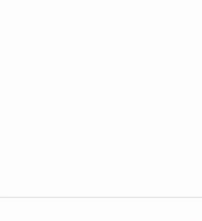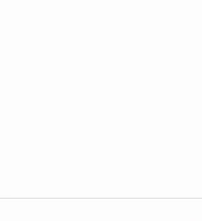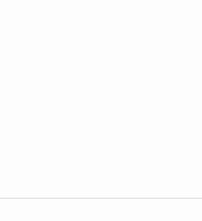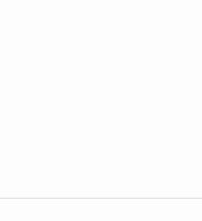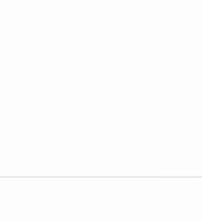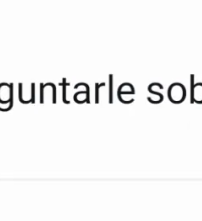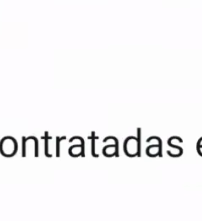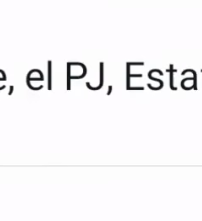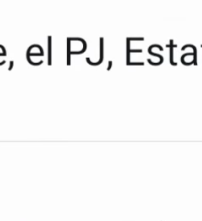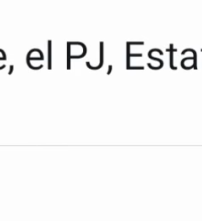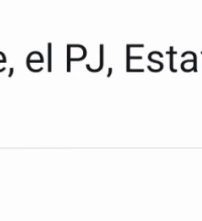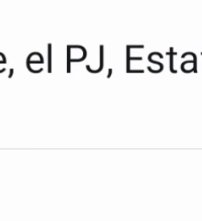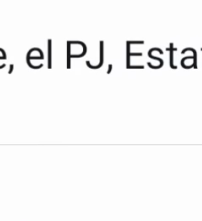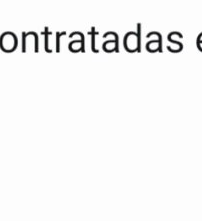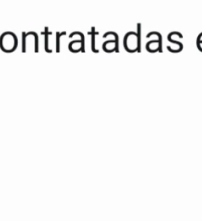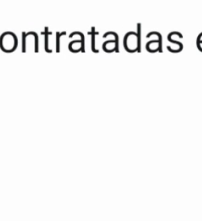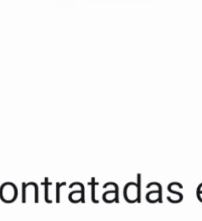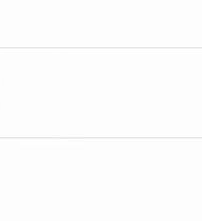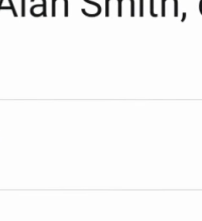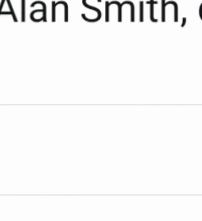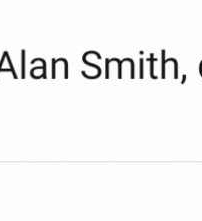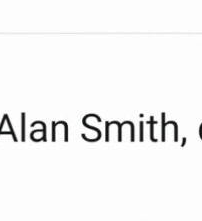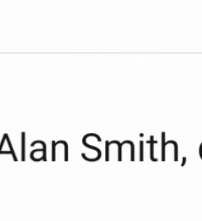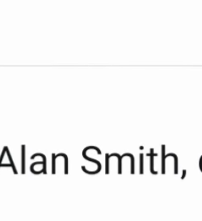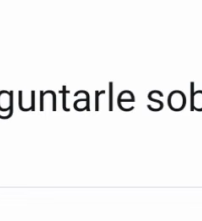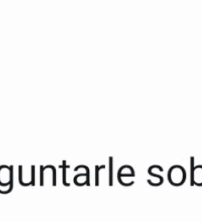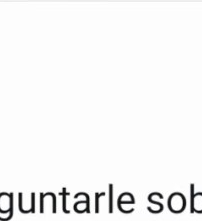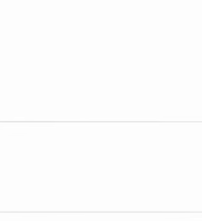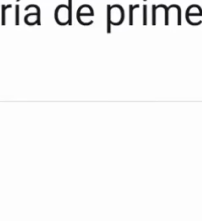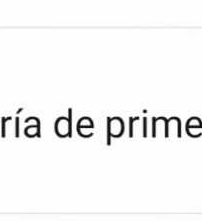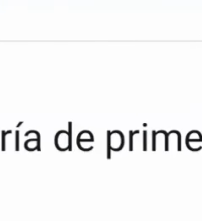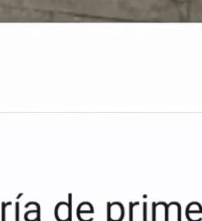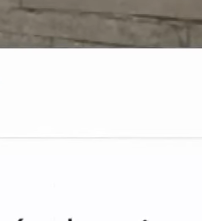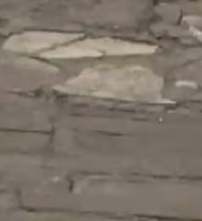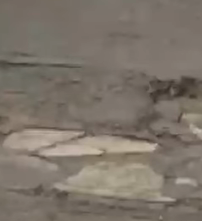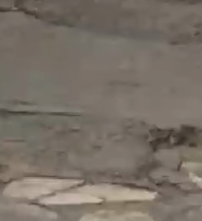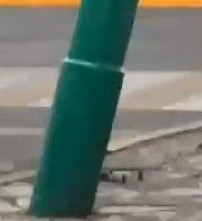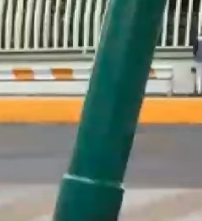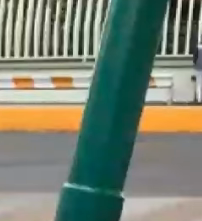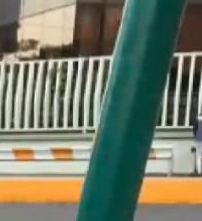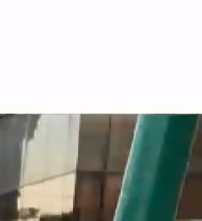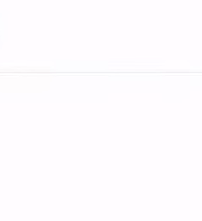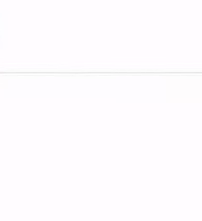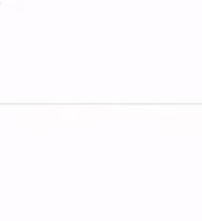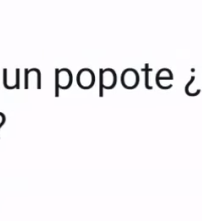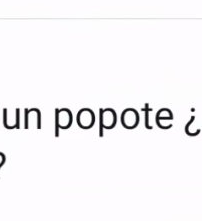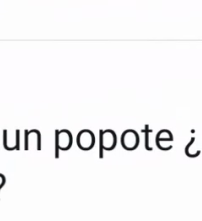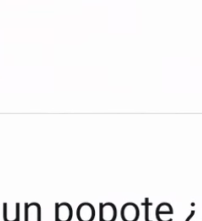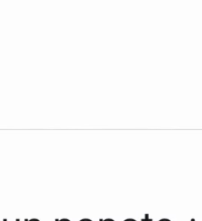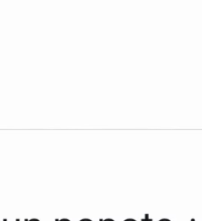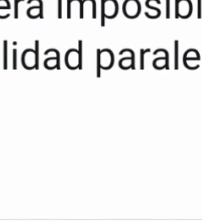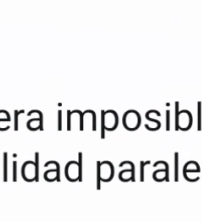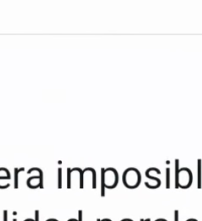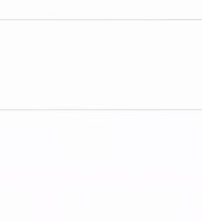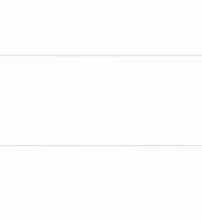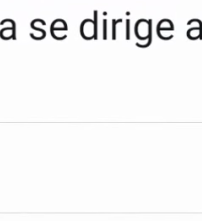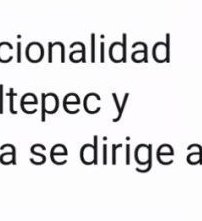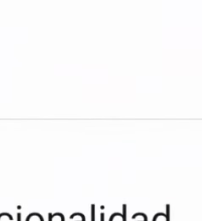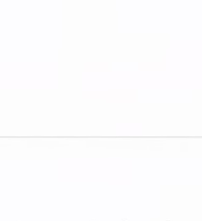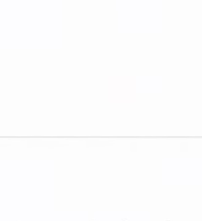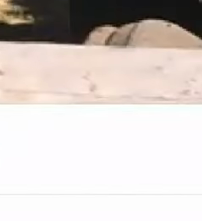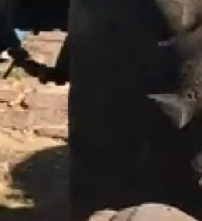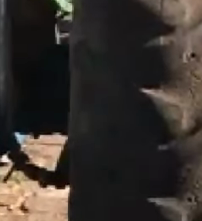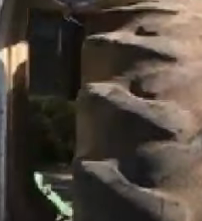¿Dónde está? Quizá, vamos a buscarlo, ya se me movió un poquito. Es que este tweet me llamó la